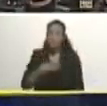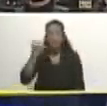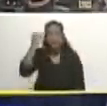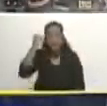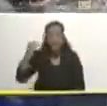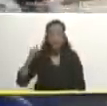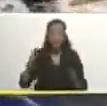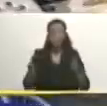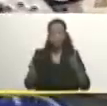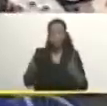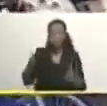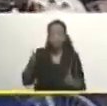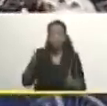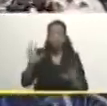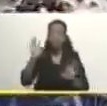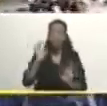inteligencia